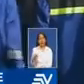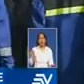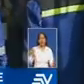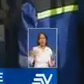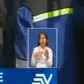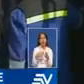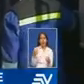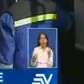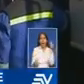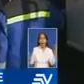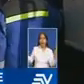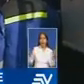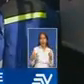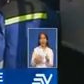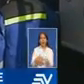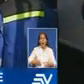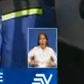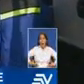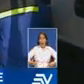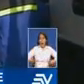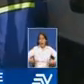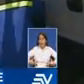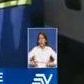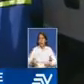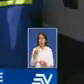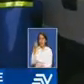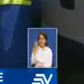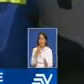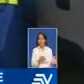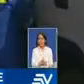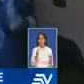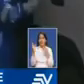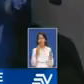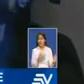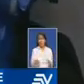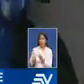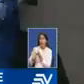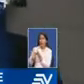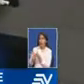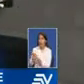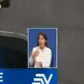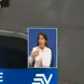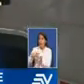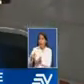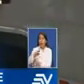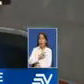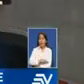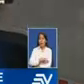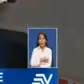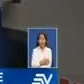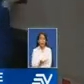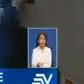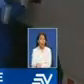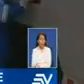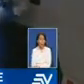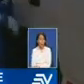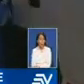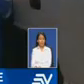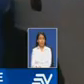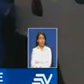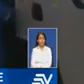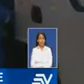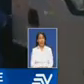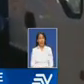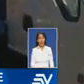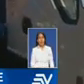choques. Es un egreso bastante fuerte. ¿Cuánto pagó la ciudad el año pasado o hubiera tenido que pagar la totalidad? Bueno, como usted dice, por